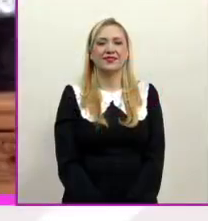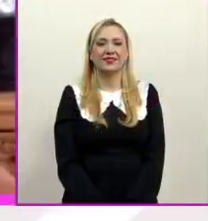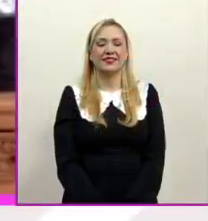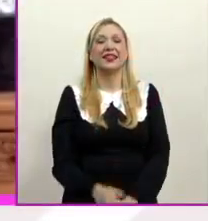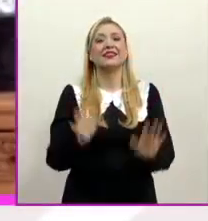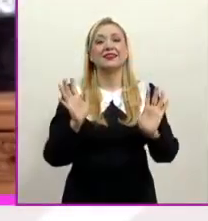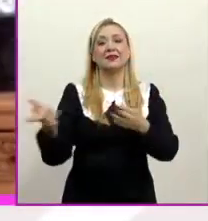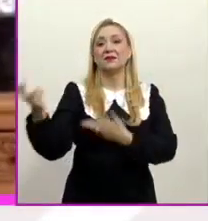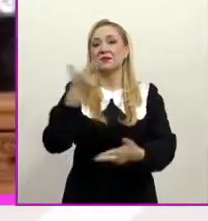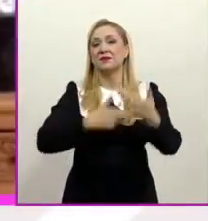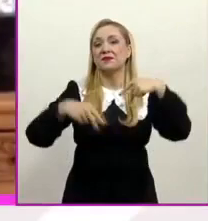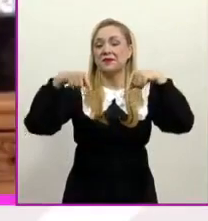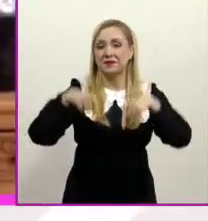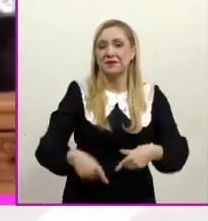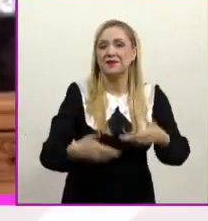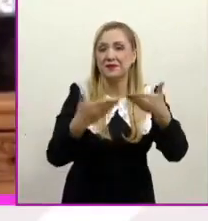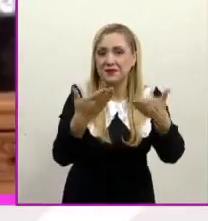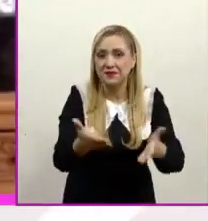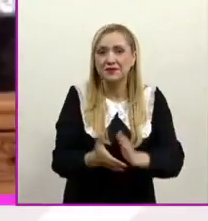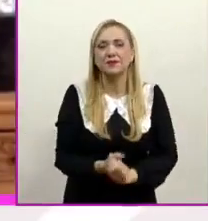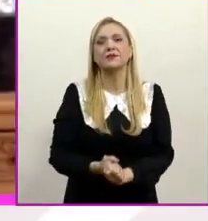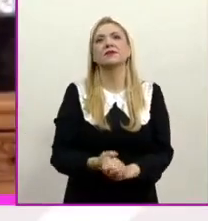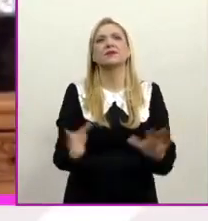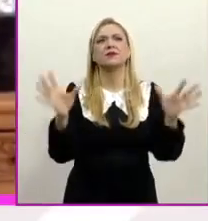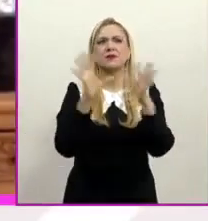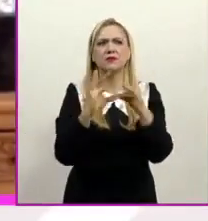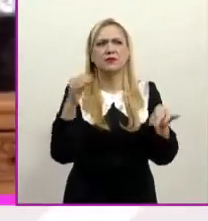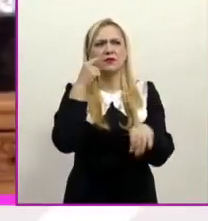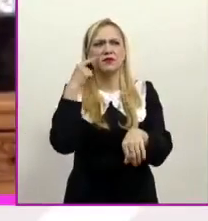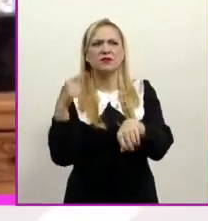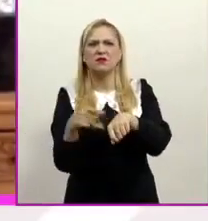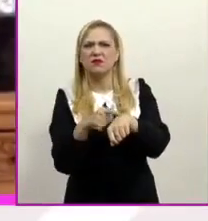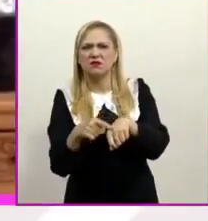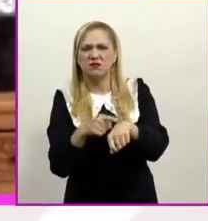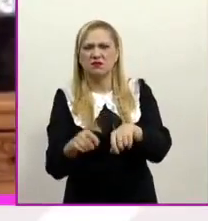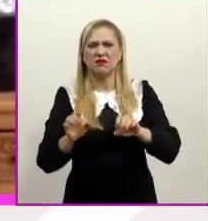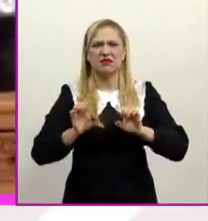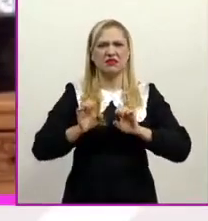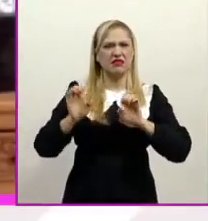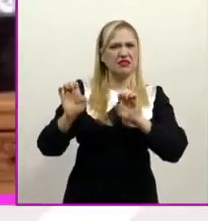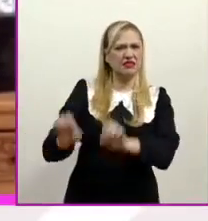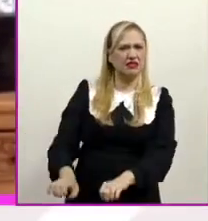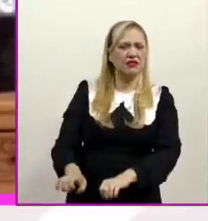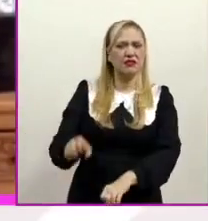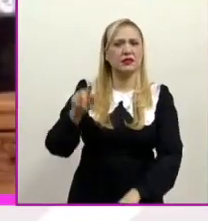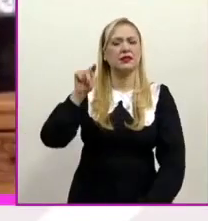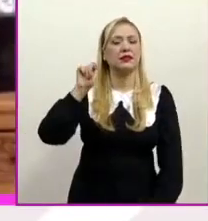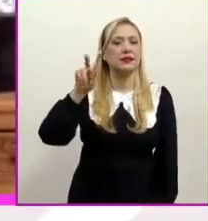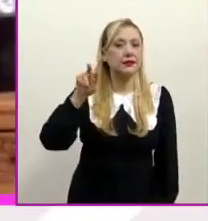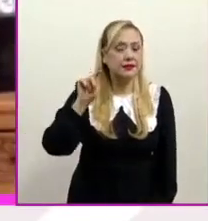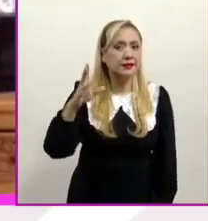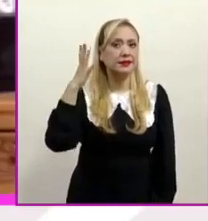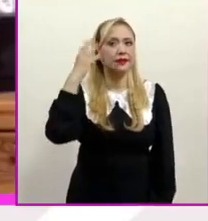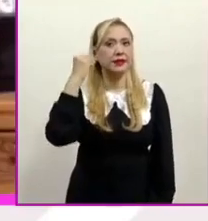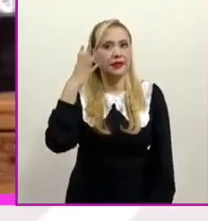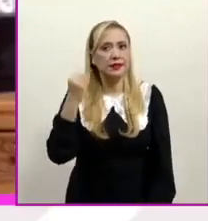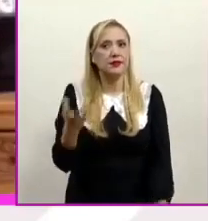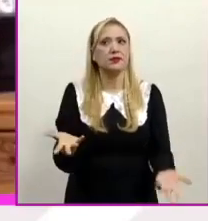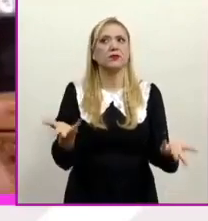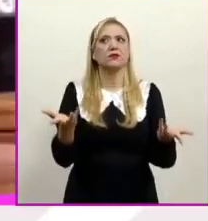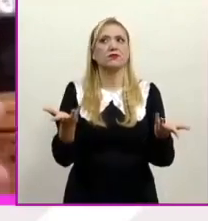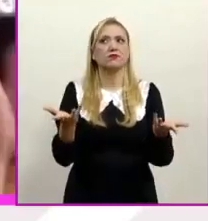Pues estamos aquí en Espacio Diverso y estamos hablando sobre racismo en los medios de comunicación. Y bueno, pues hay